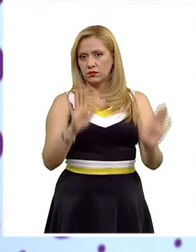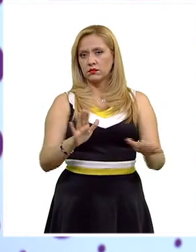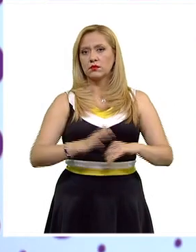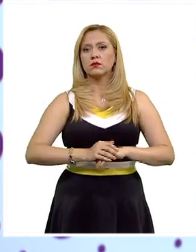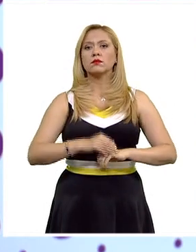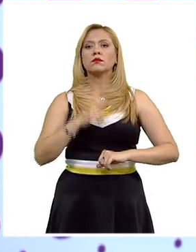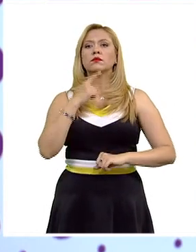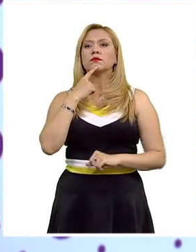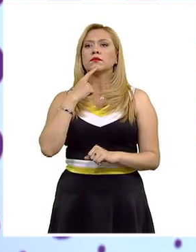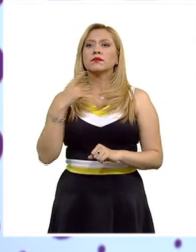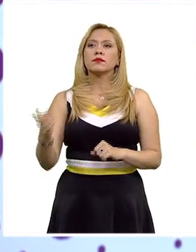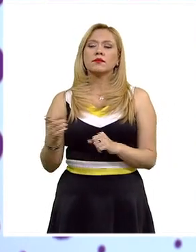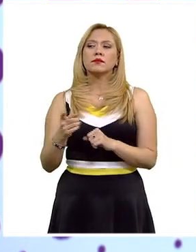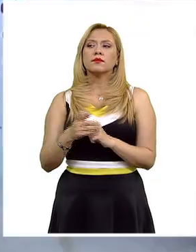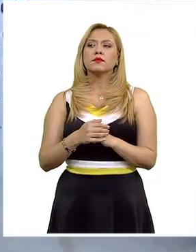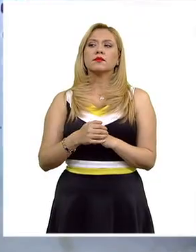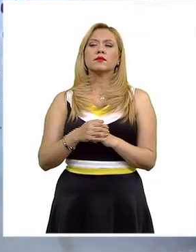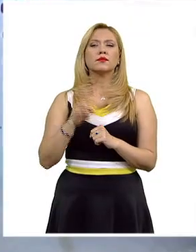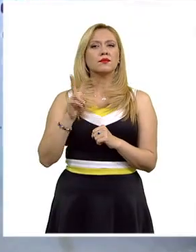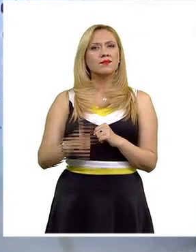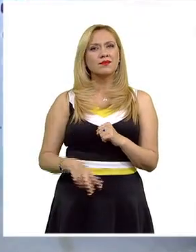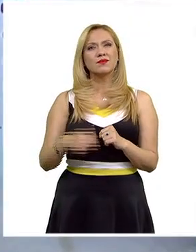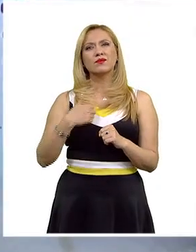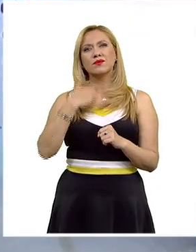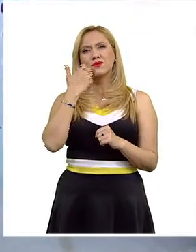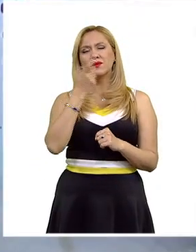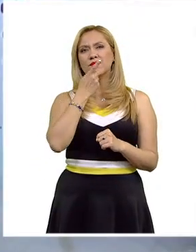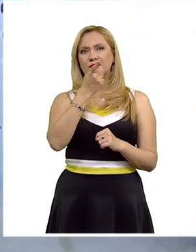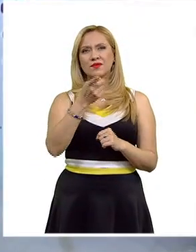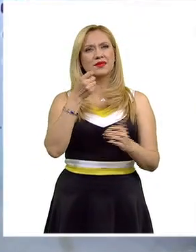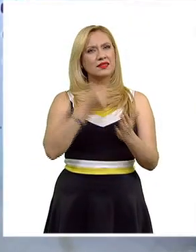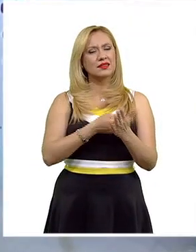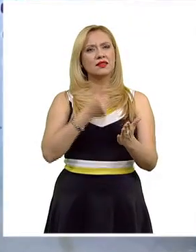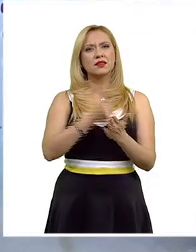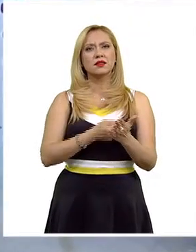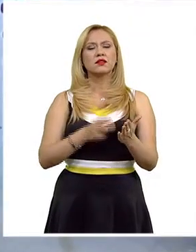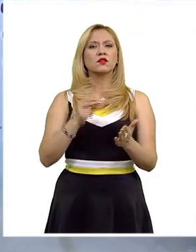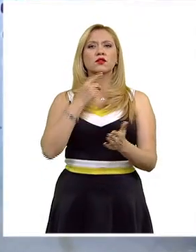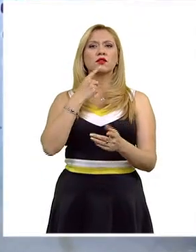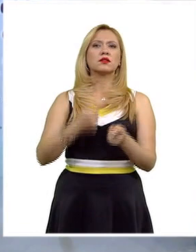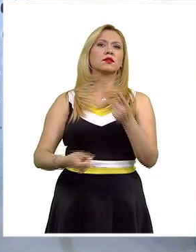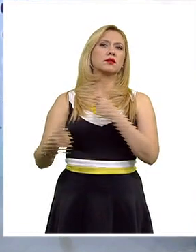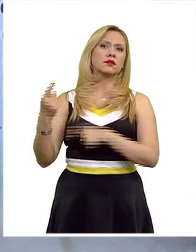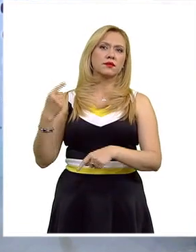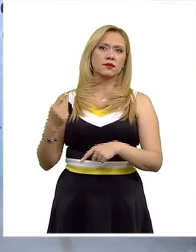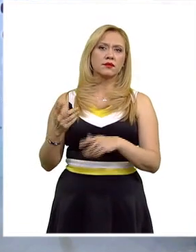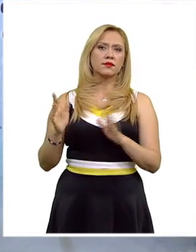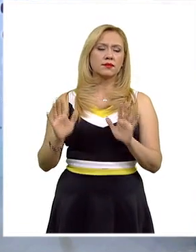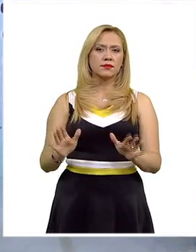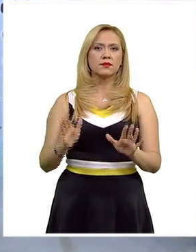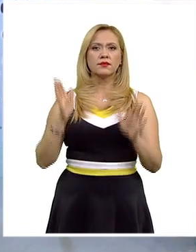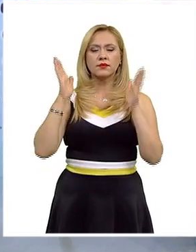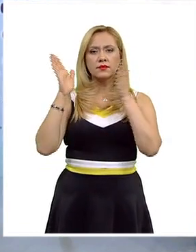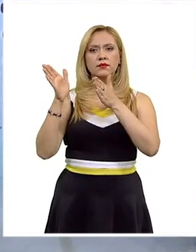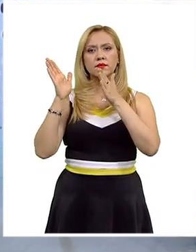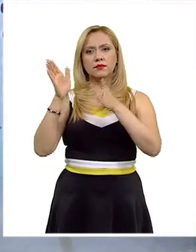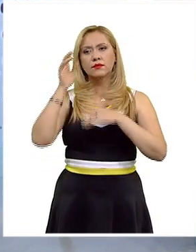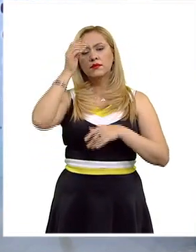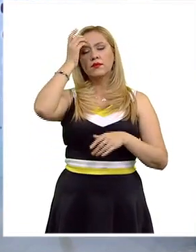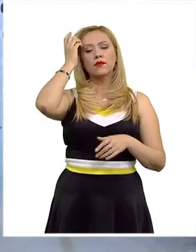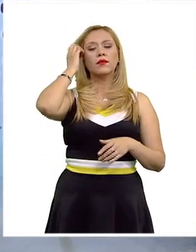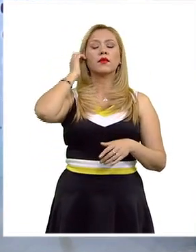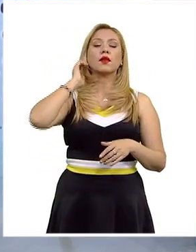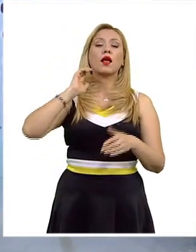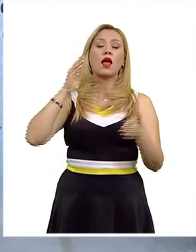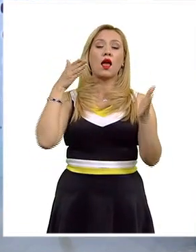que me interesa insistir es y que no habíamos dicho en otro bloque porque nos habíamos estado concentrando en otras cosas, es que